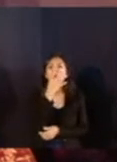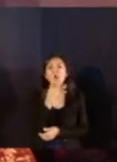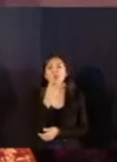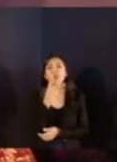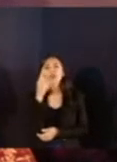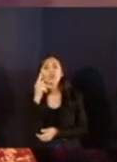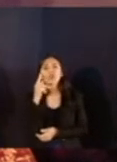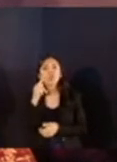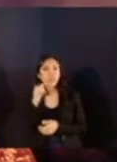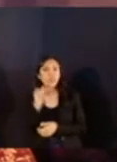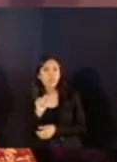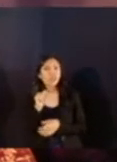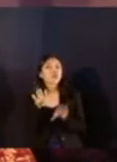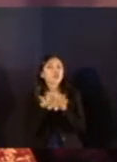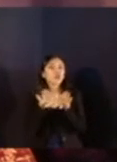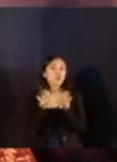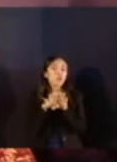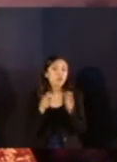gracias.